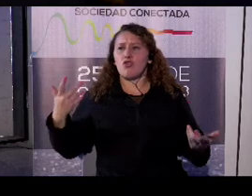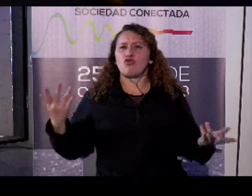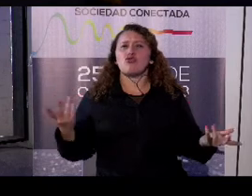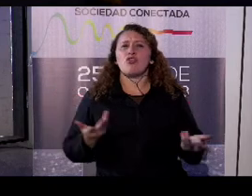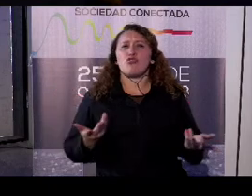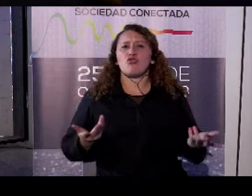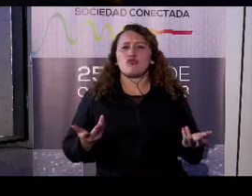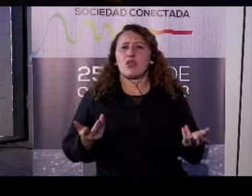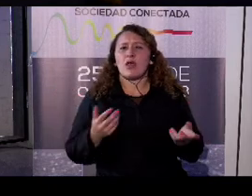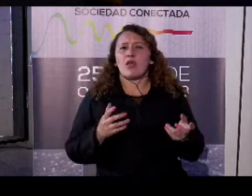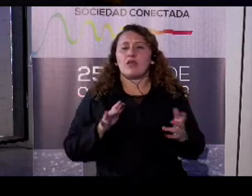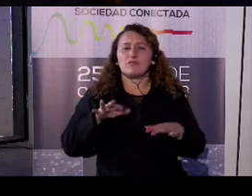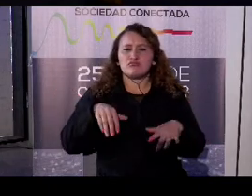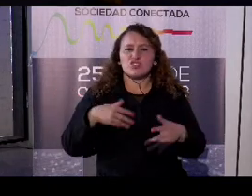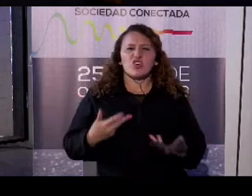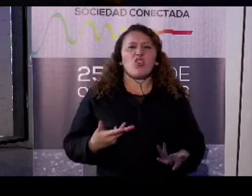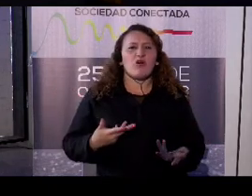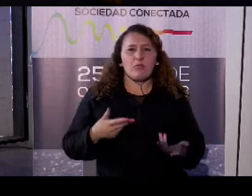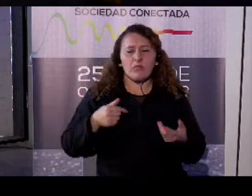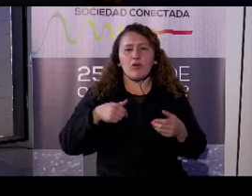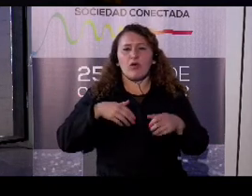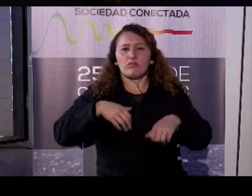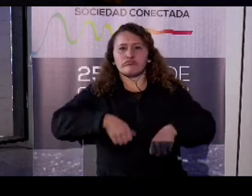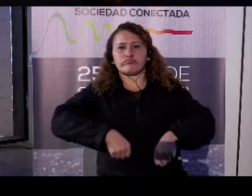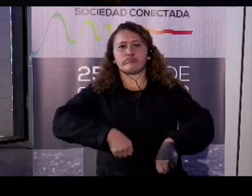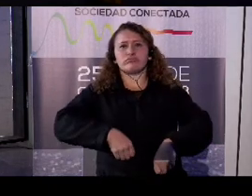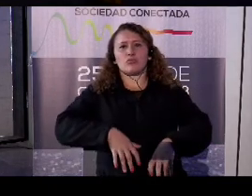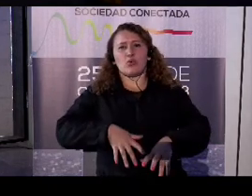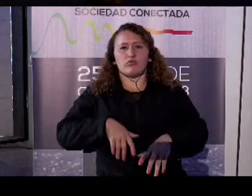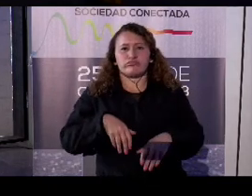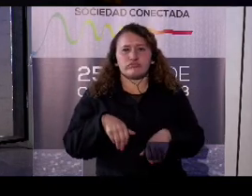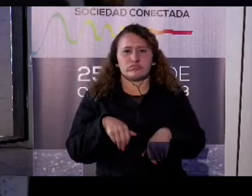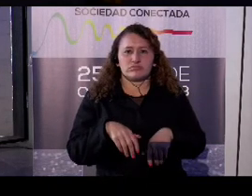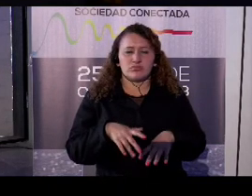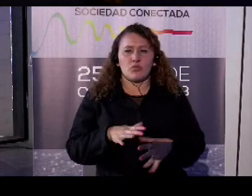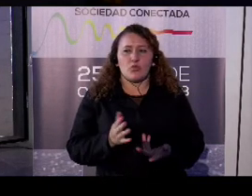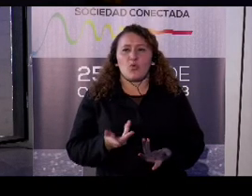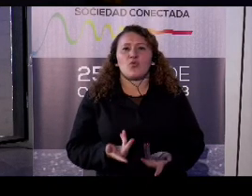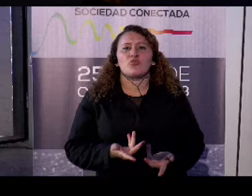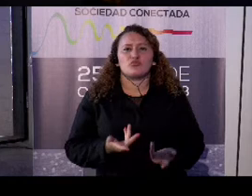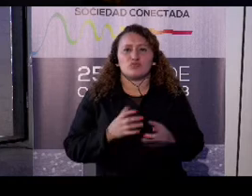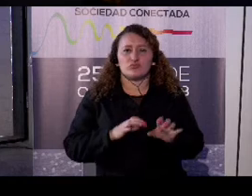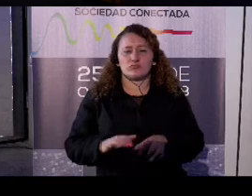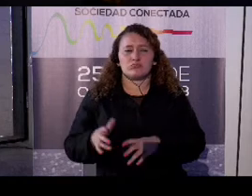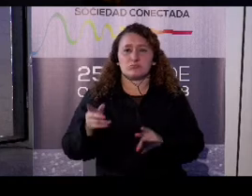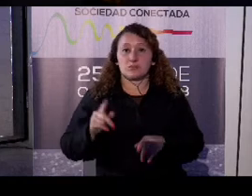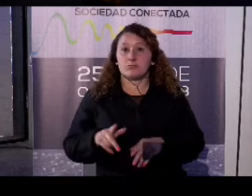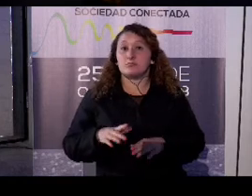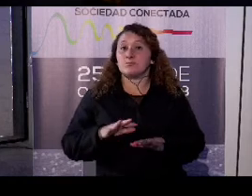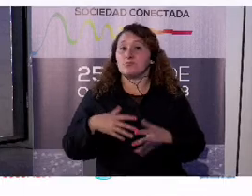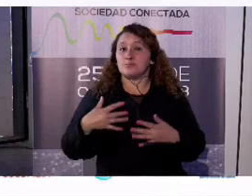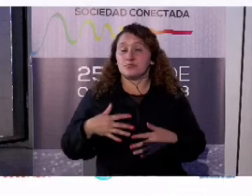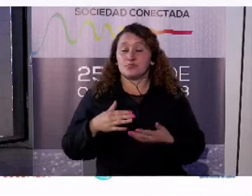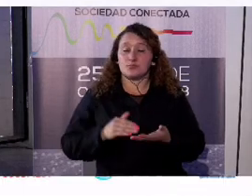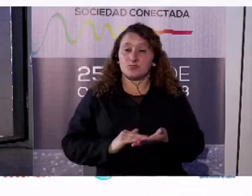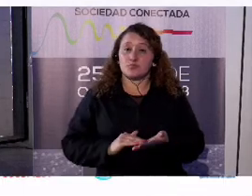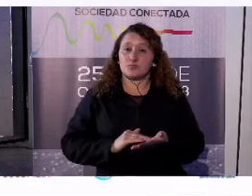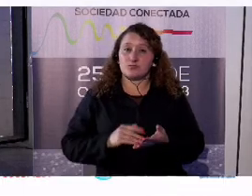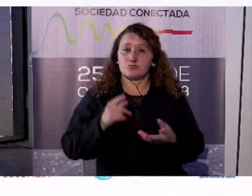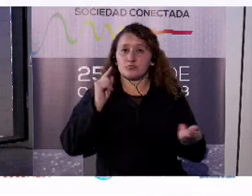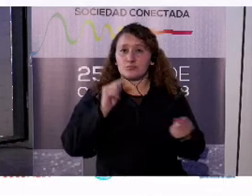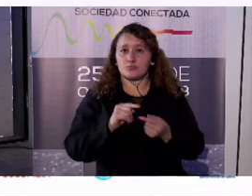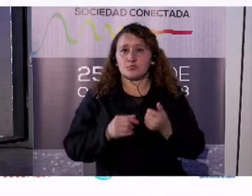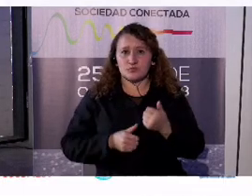salud eh Y como HM su comportamiento el objetivo de esta solución es